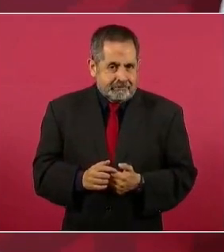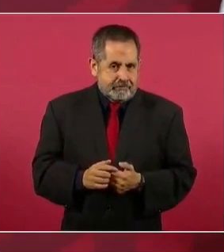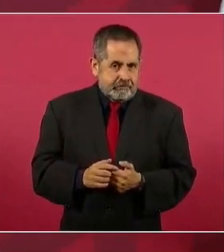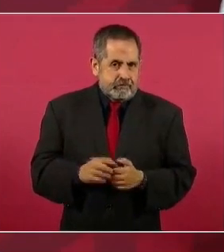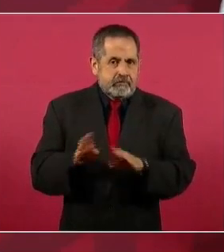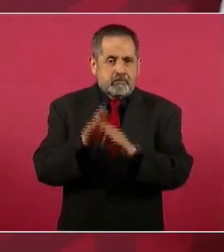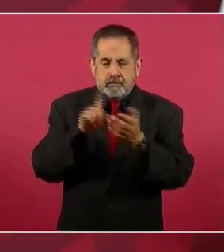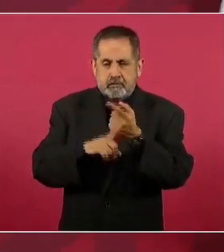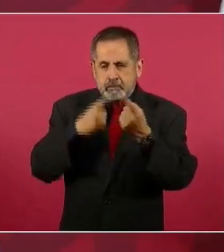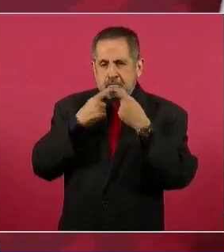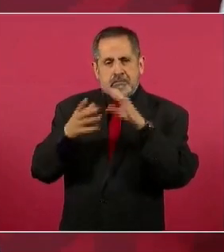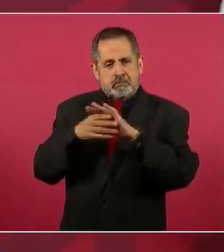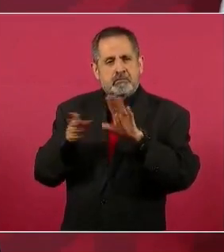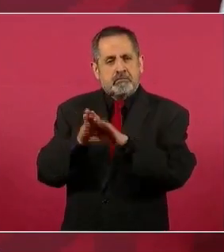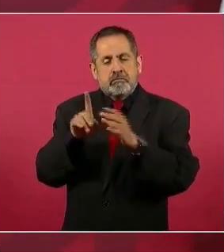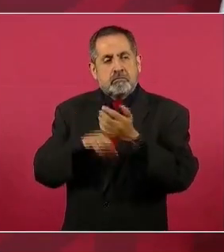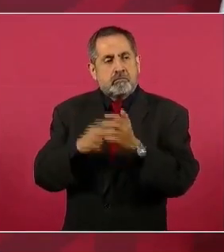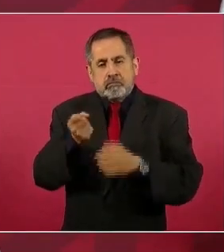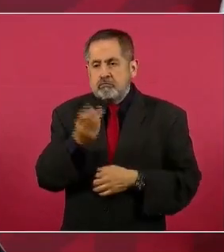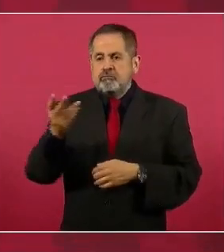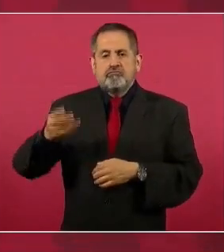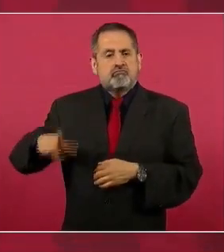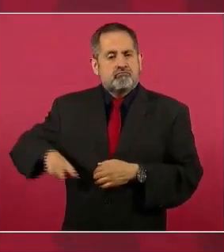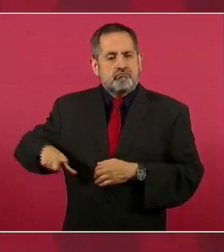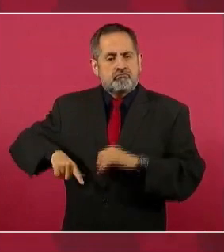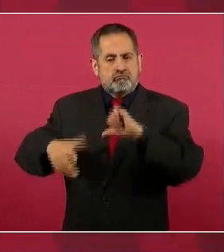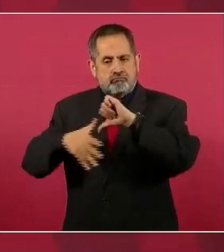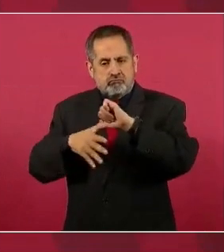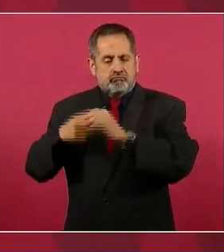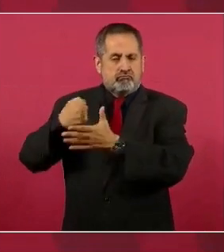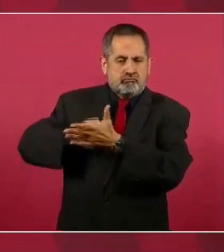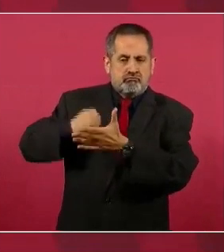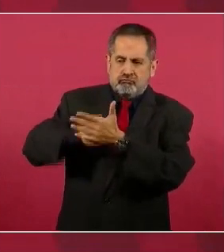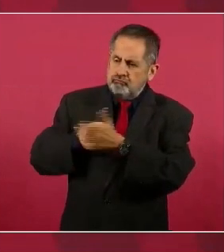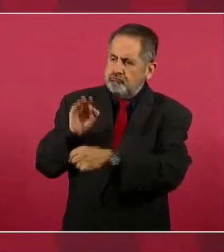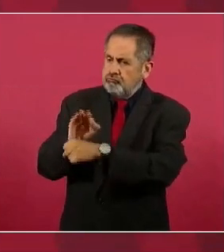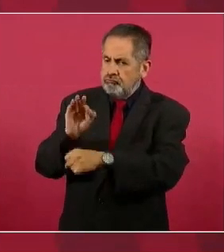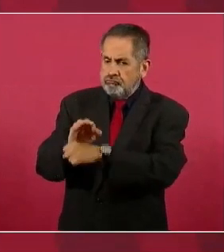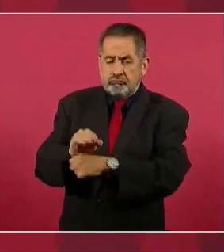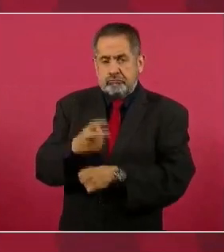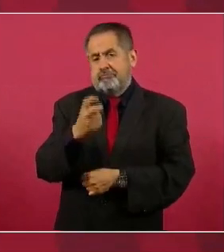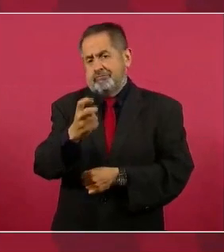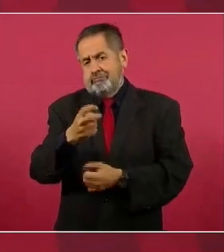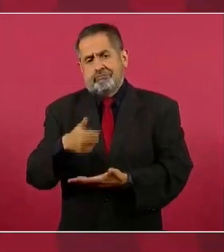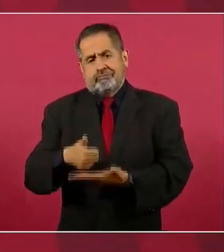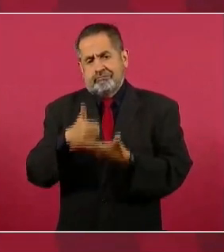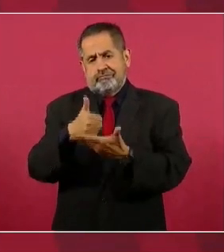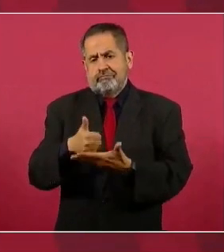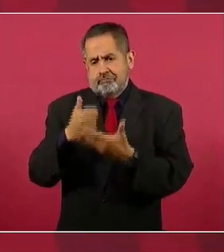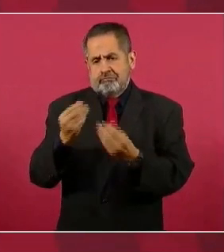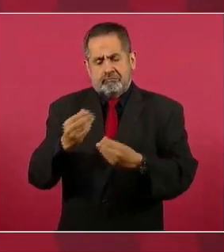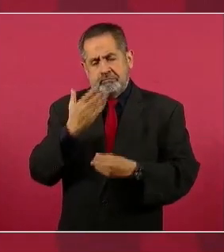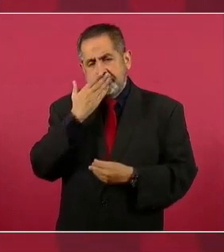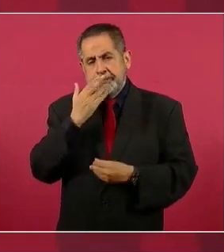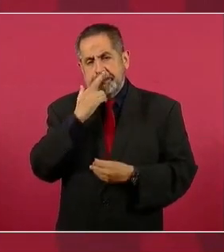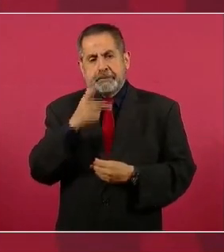el que haya gobiernos que representen al pueblo ayuda mucho.